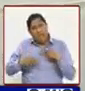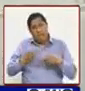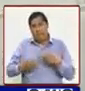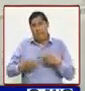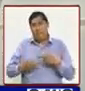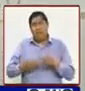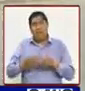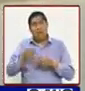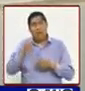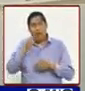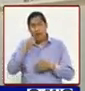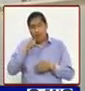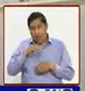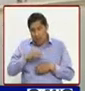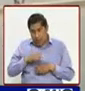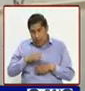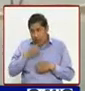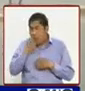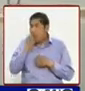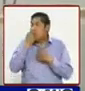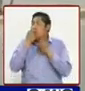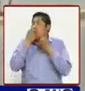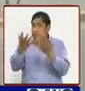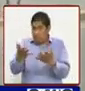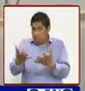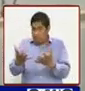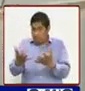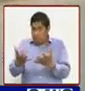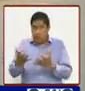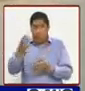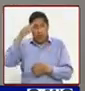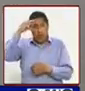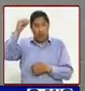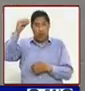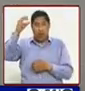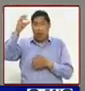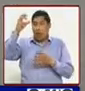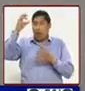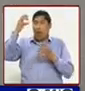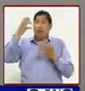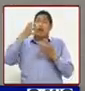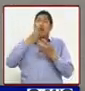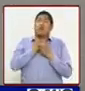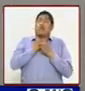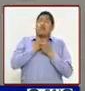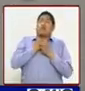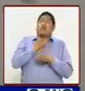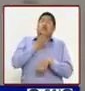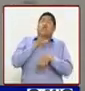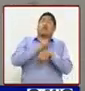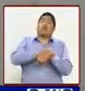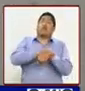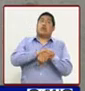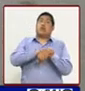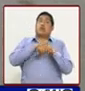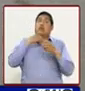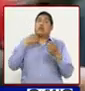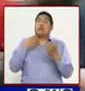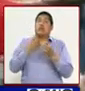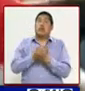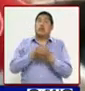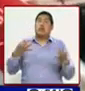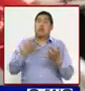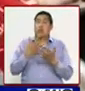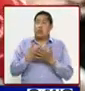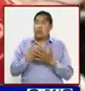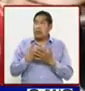Y tras que la menor confesara lo ocurrido, este sujeto fue remitido a celdas policiales. Ella comienza a